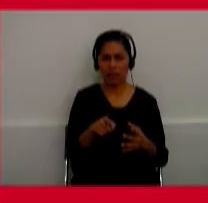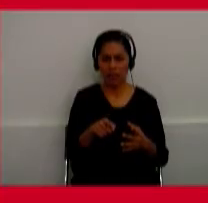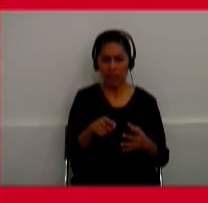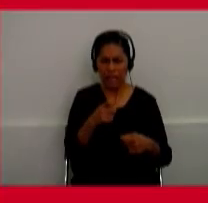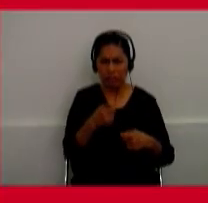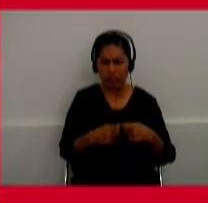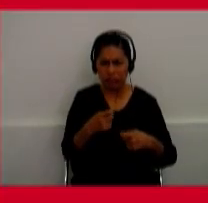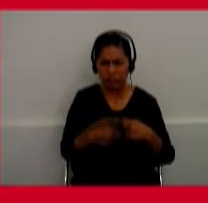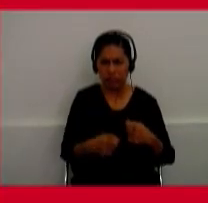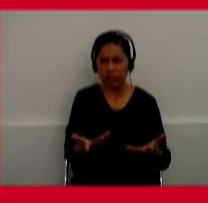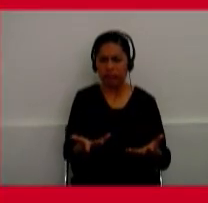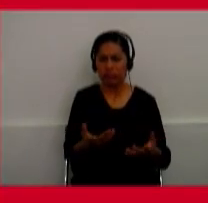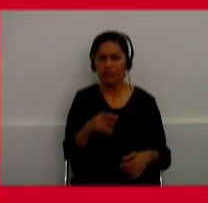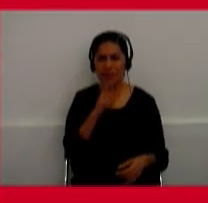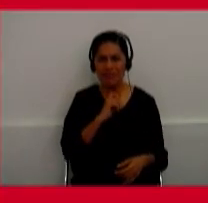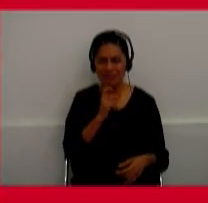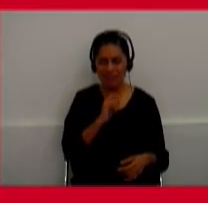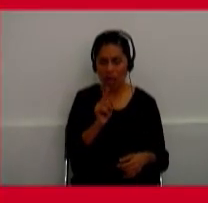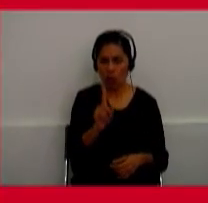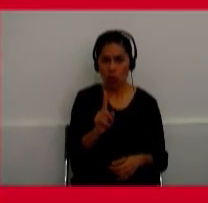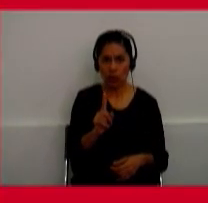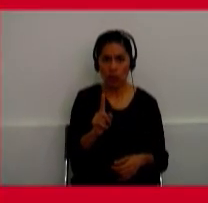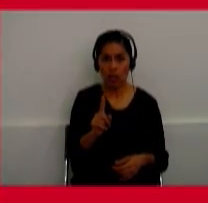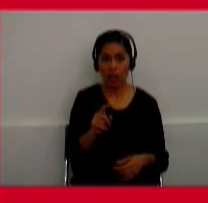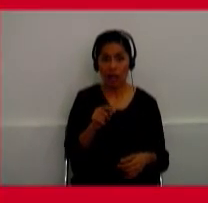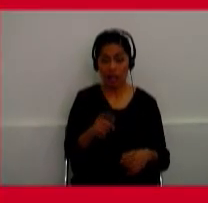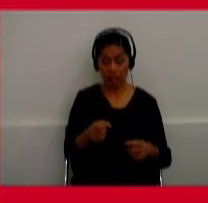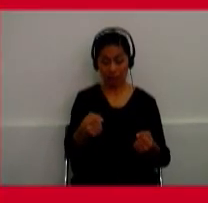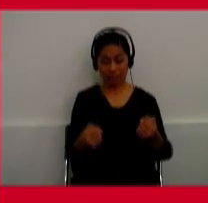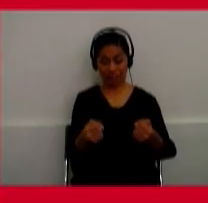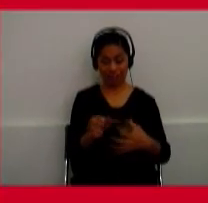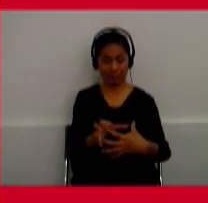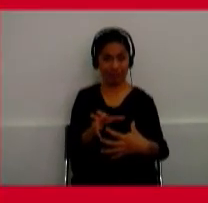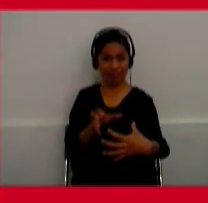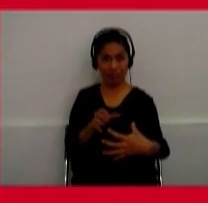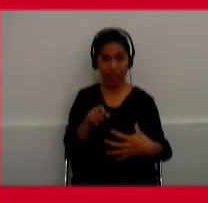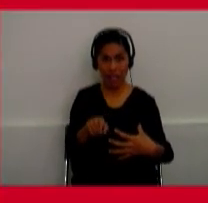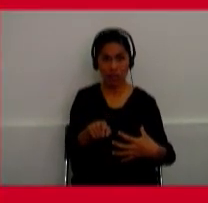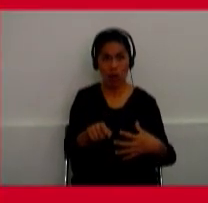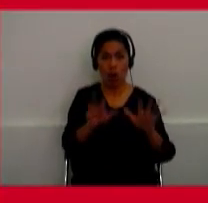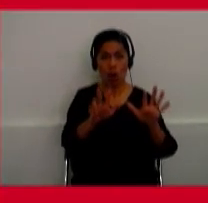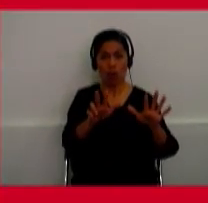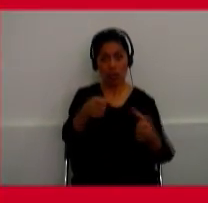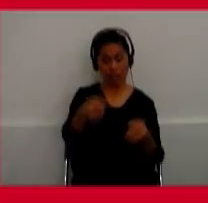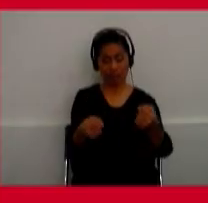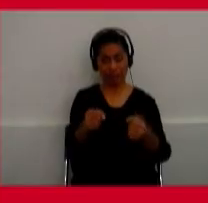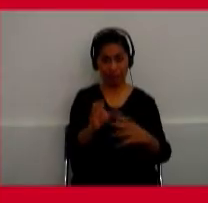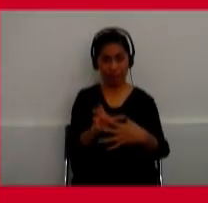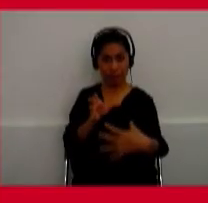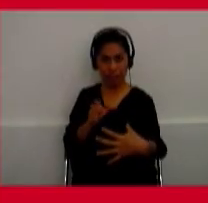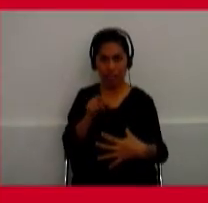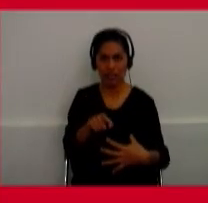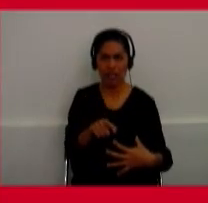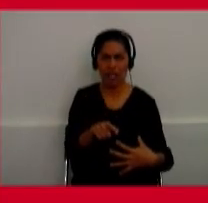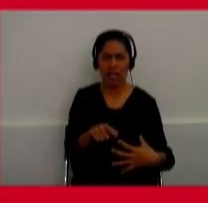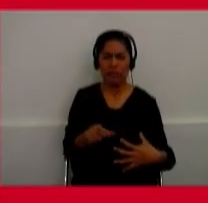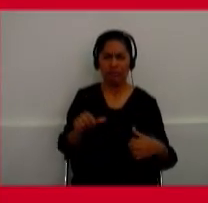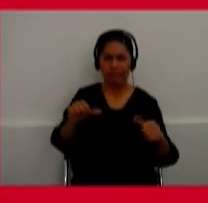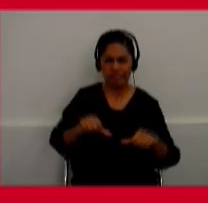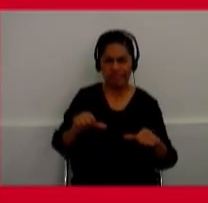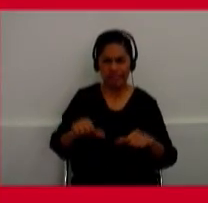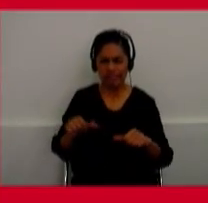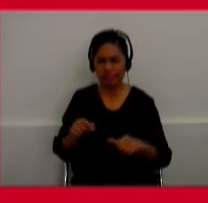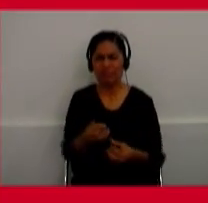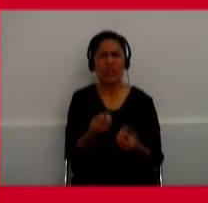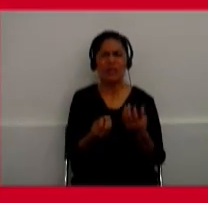metales. En total son 8 camiones fallaron. El 50% se debía a falla de